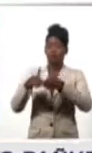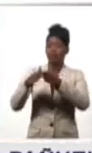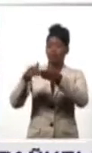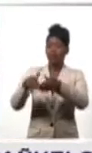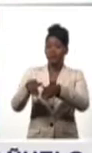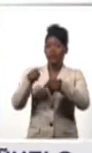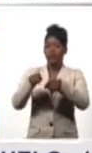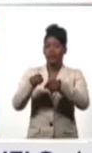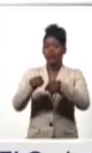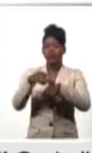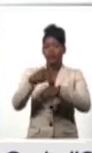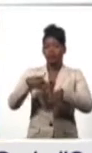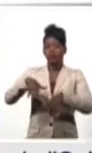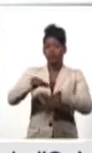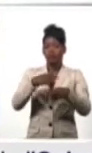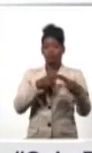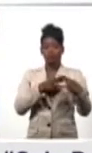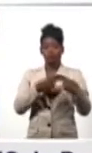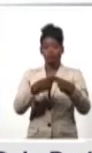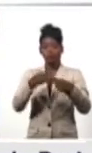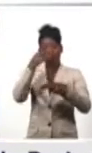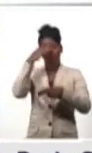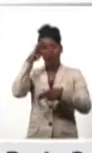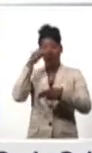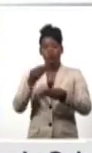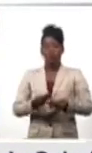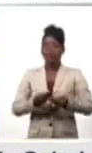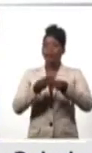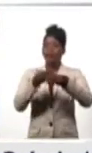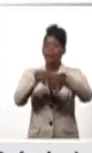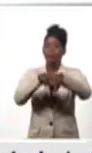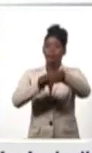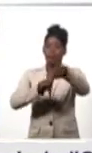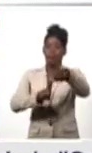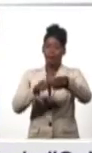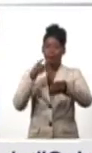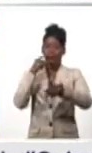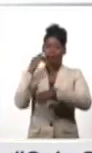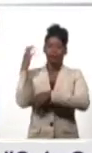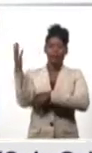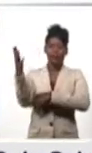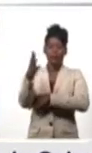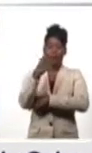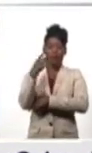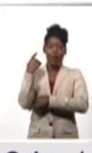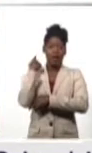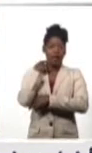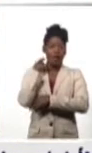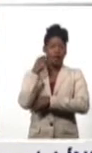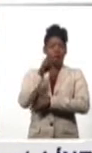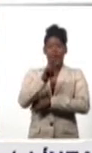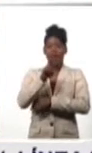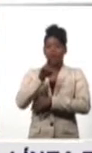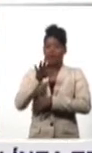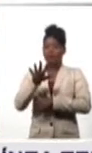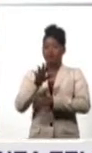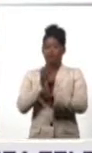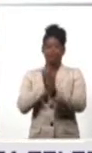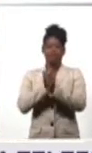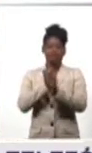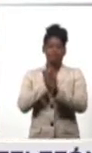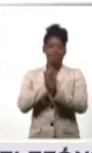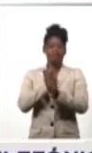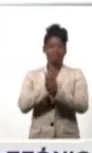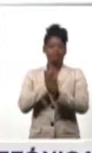la Humanidad, le hicieron merecedor del Premio Nacional de Medio Ambiente. Por más de 25 años resalta su accionar en proyectos